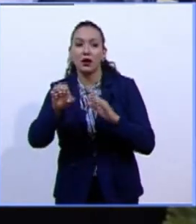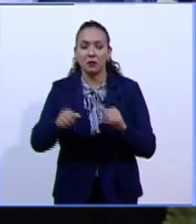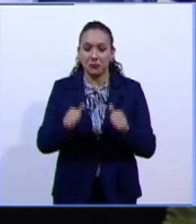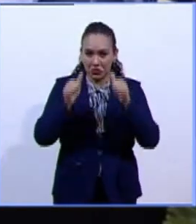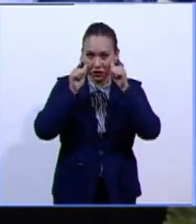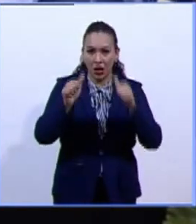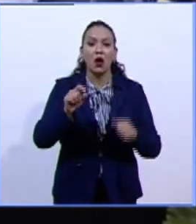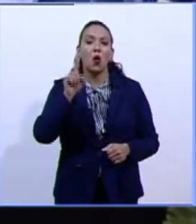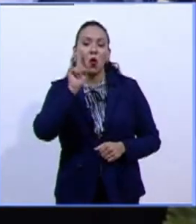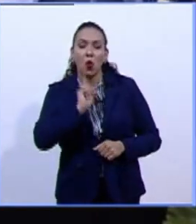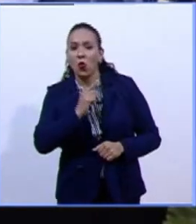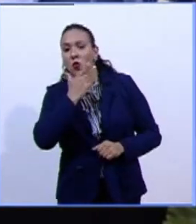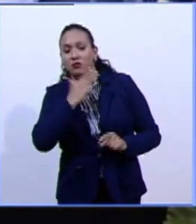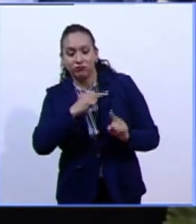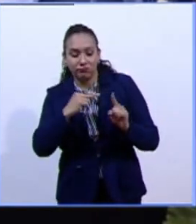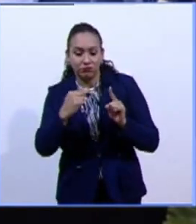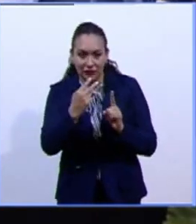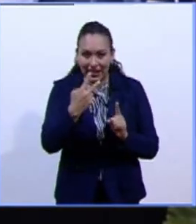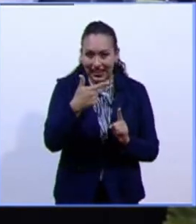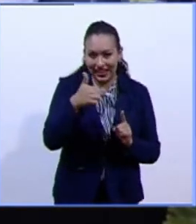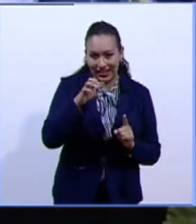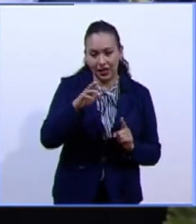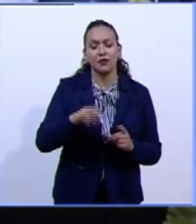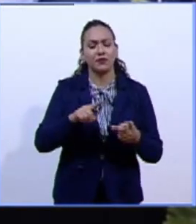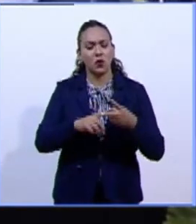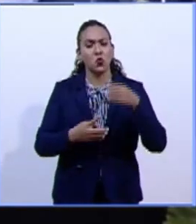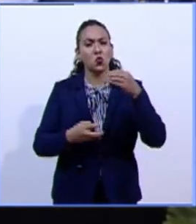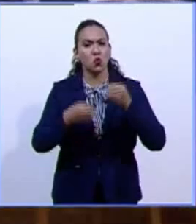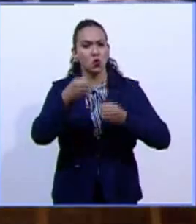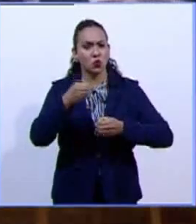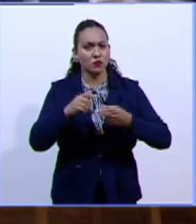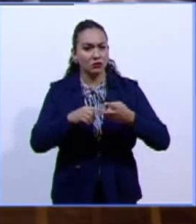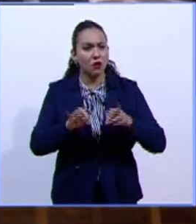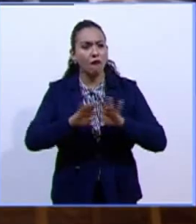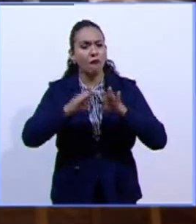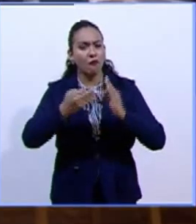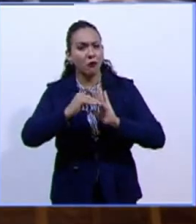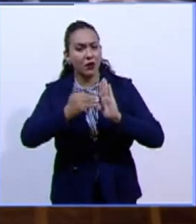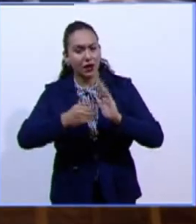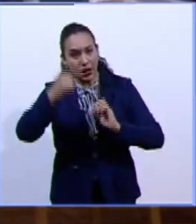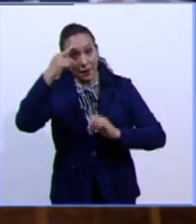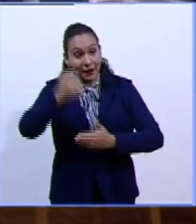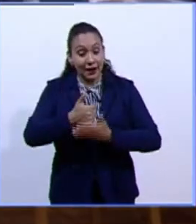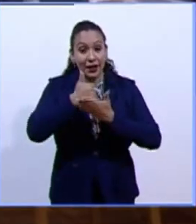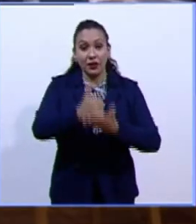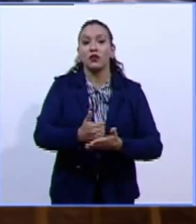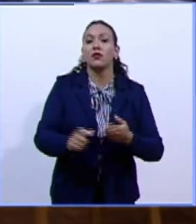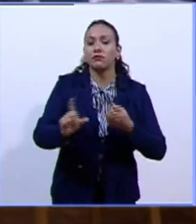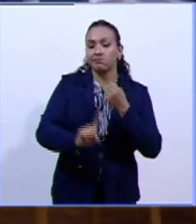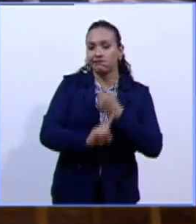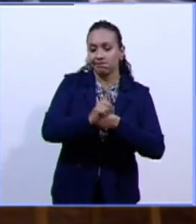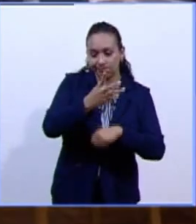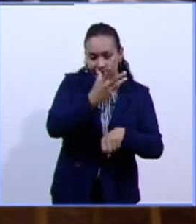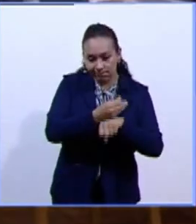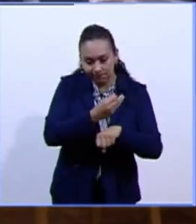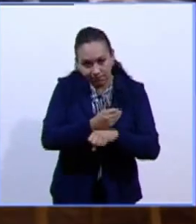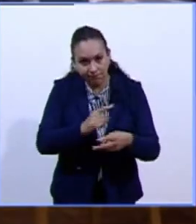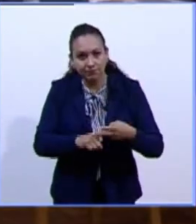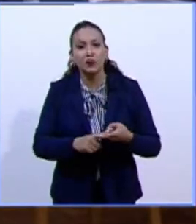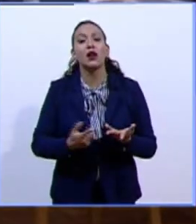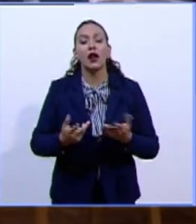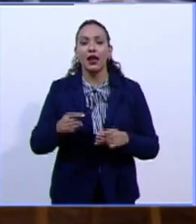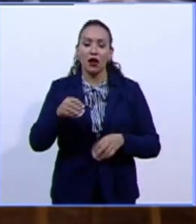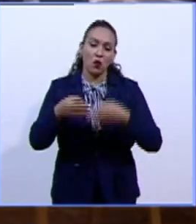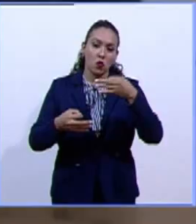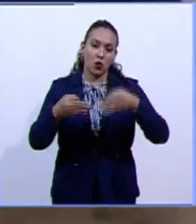y acceso a la justicia, mecanismos alternativos y restaurativos de resolución de conflictos, tribunales de tratamiento